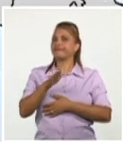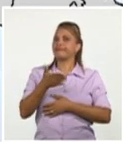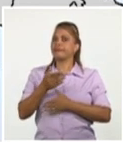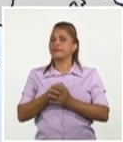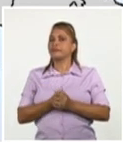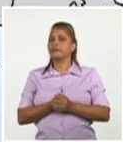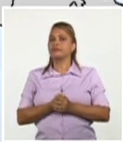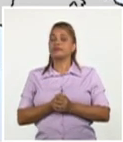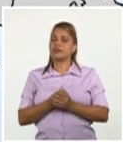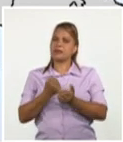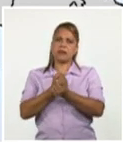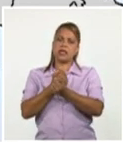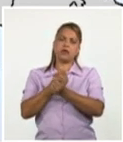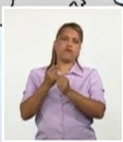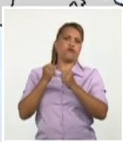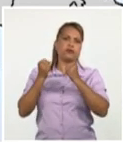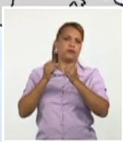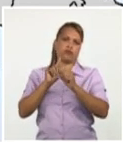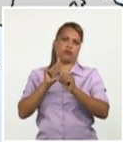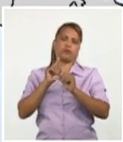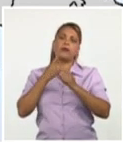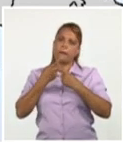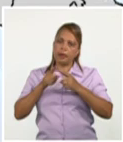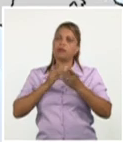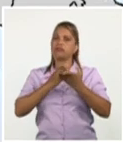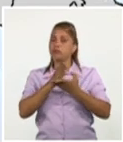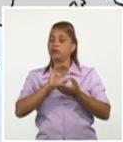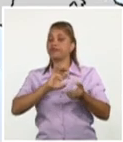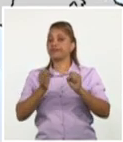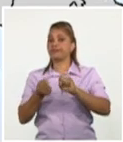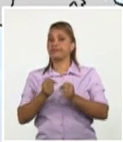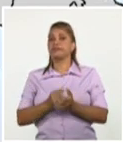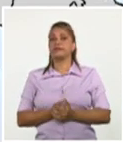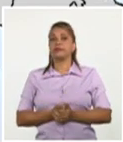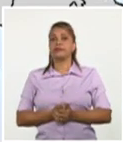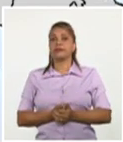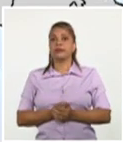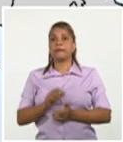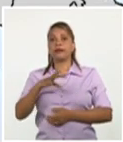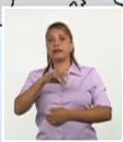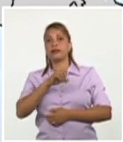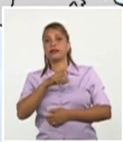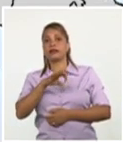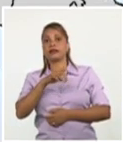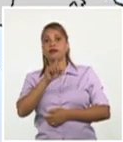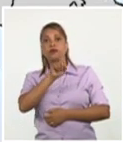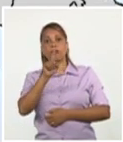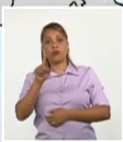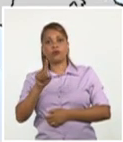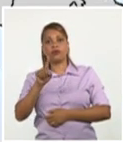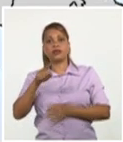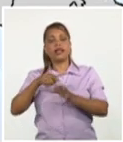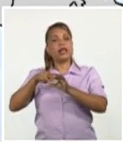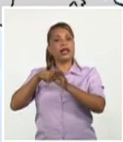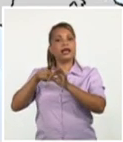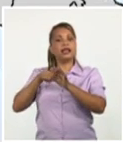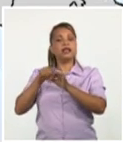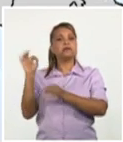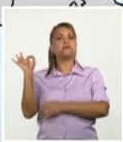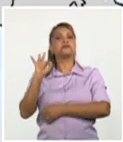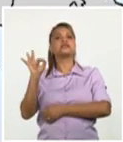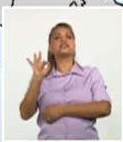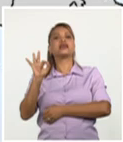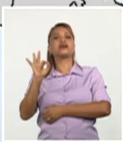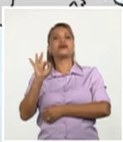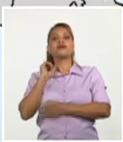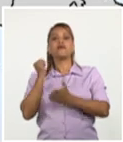mucho riesgo. Pinar del Río con 11 y el municipio especial Isla de la Juventud nuevamente no